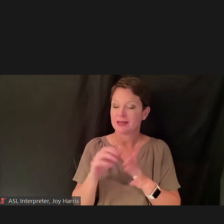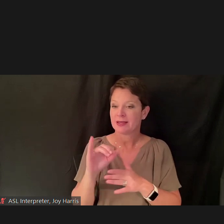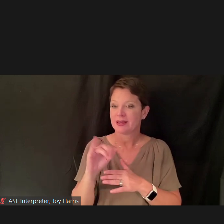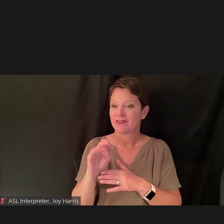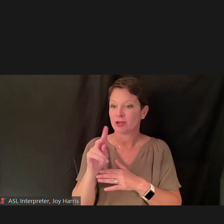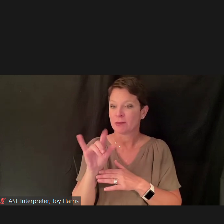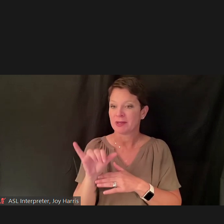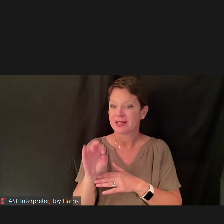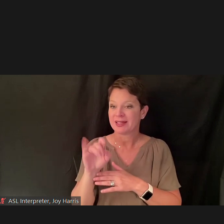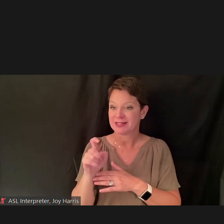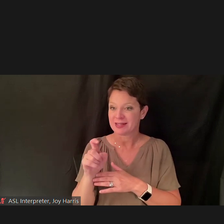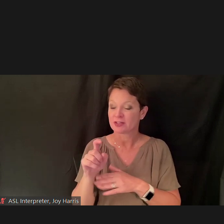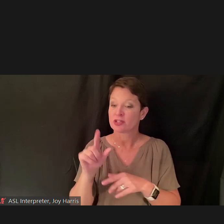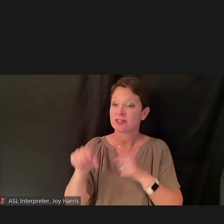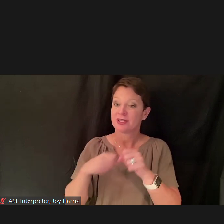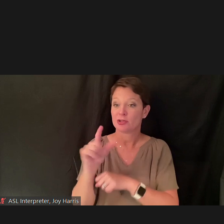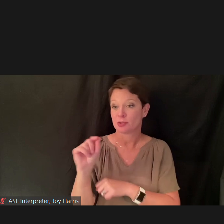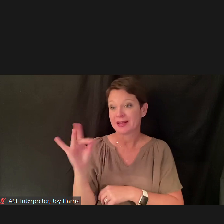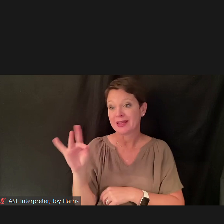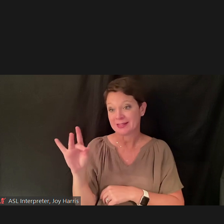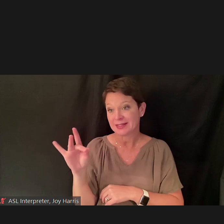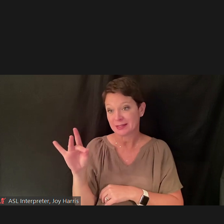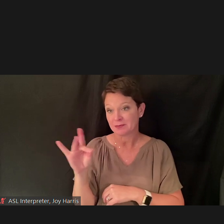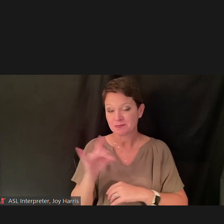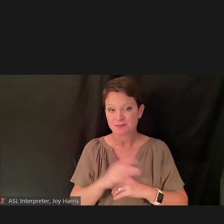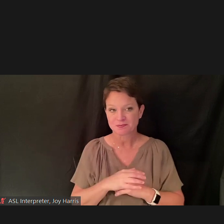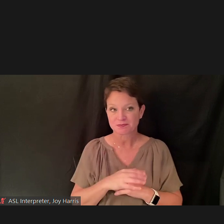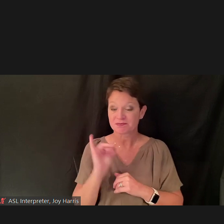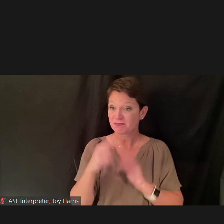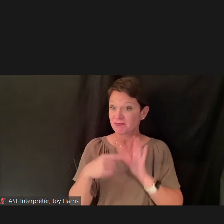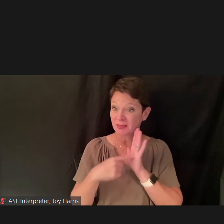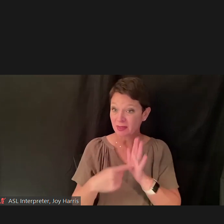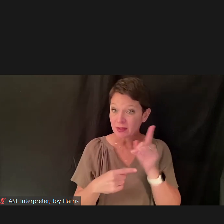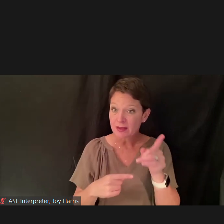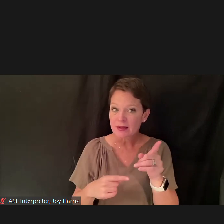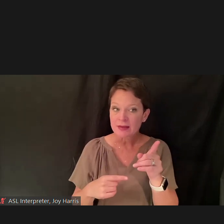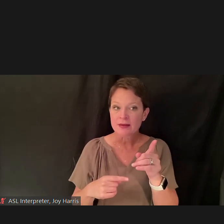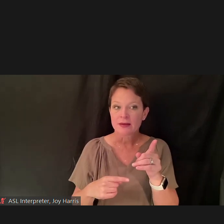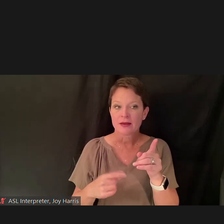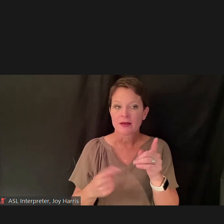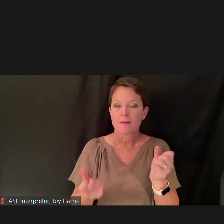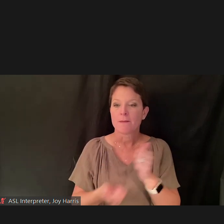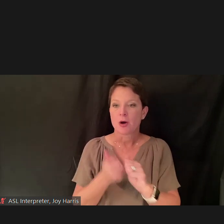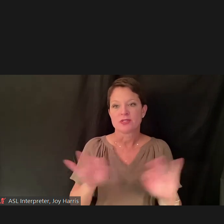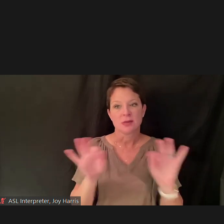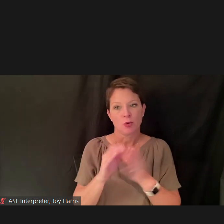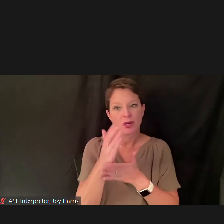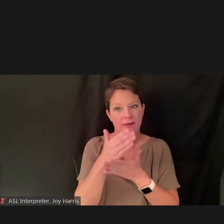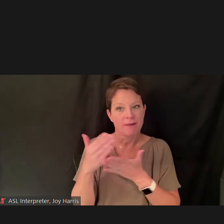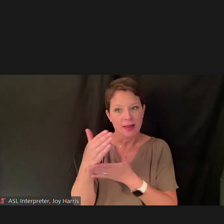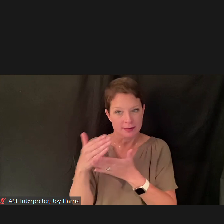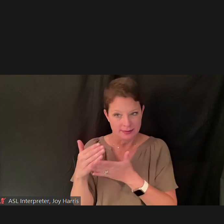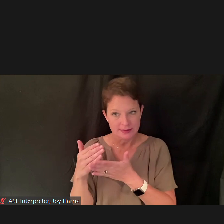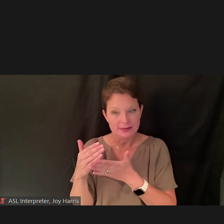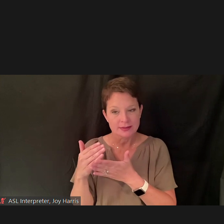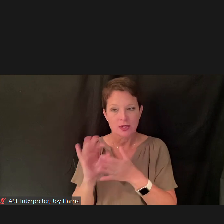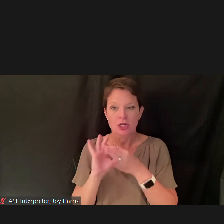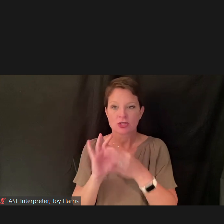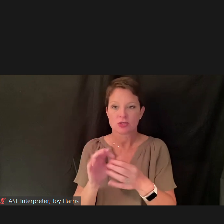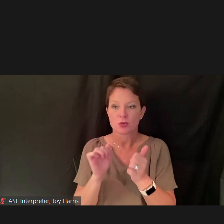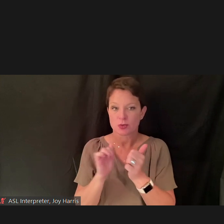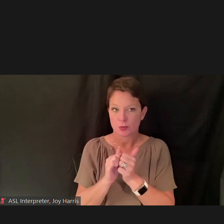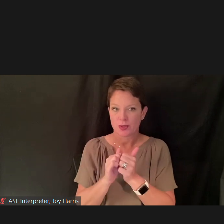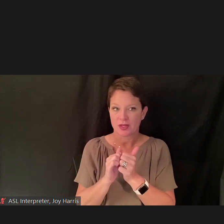ciudad ha desarrollado un índice de vulnerabilidad al calor y este resume los